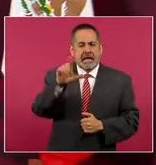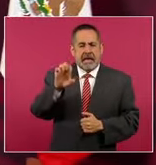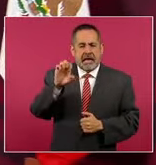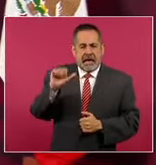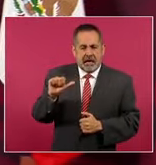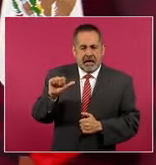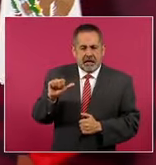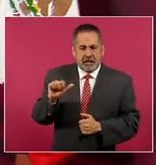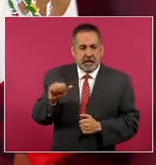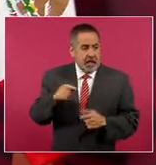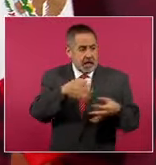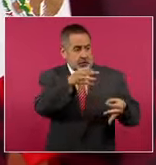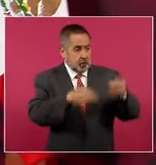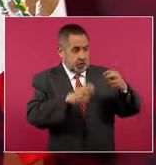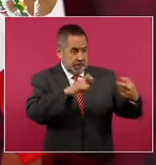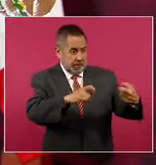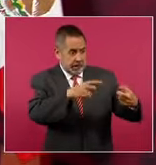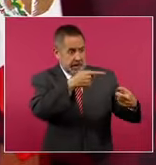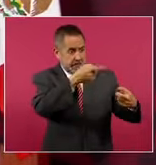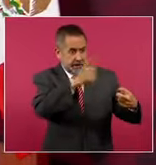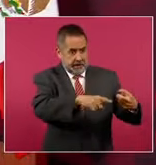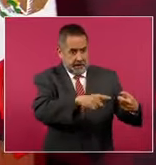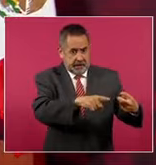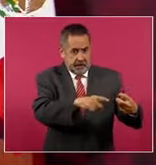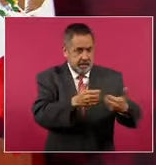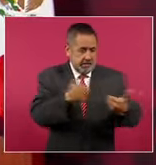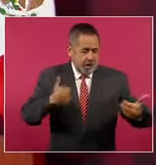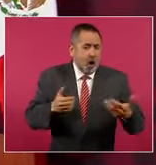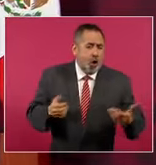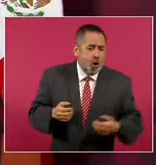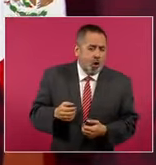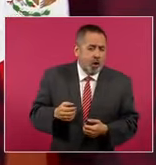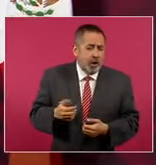mandaban los ministros de la Corte con López Portillo,